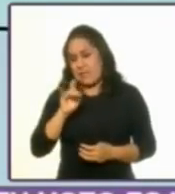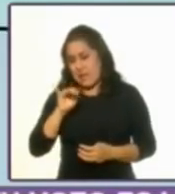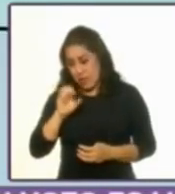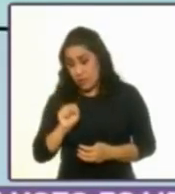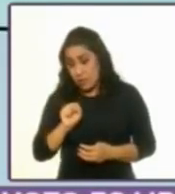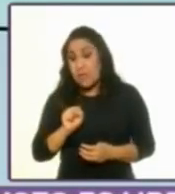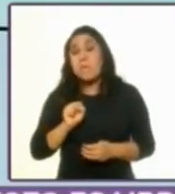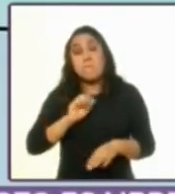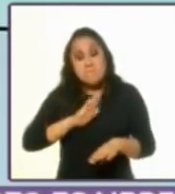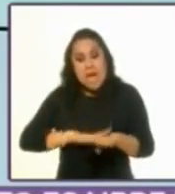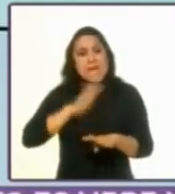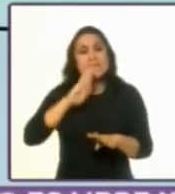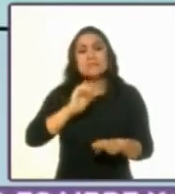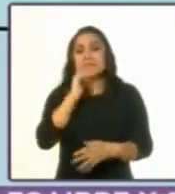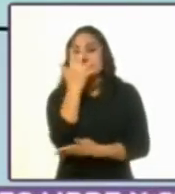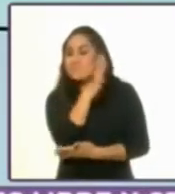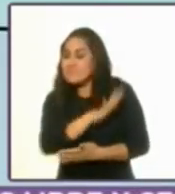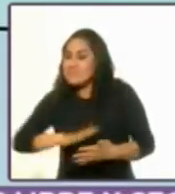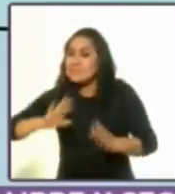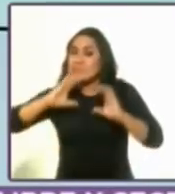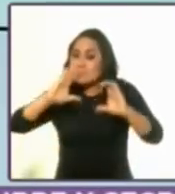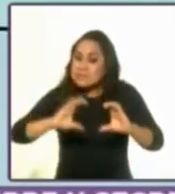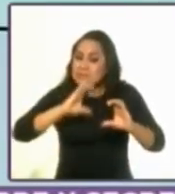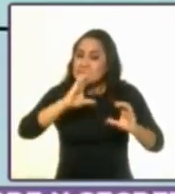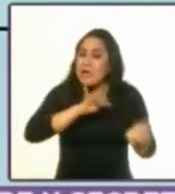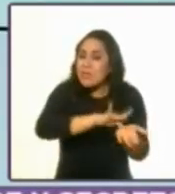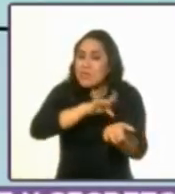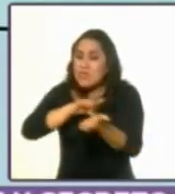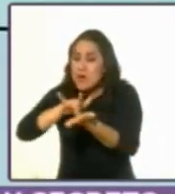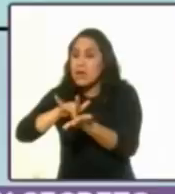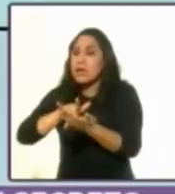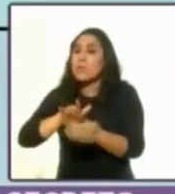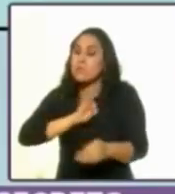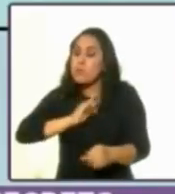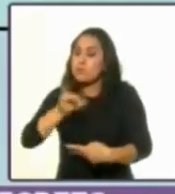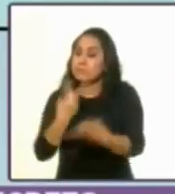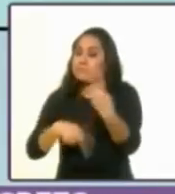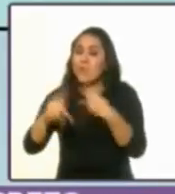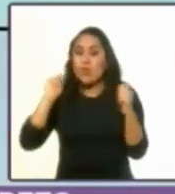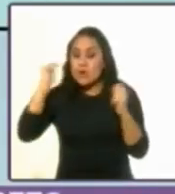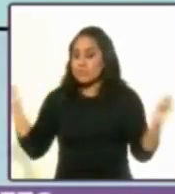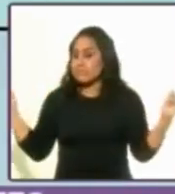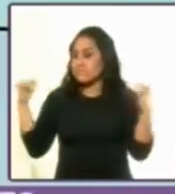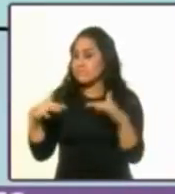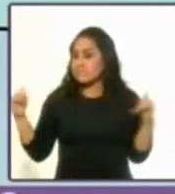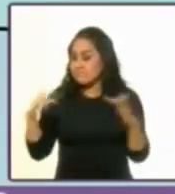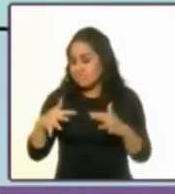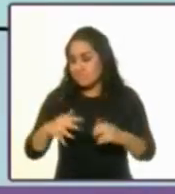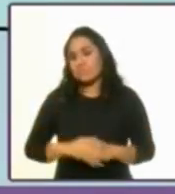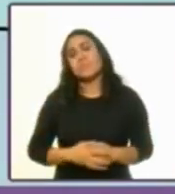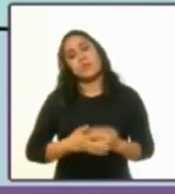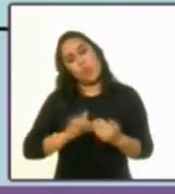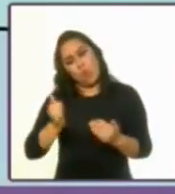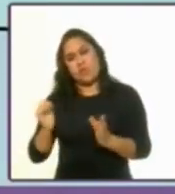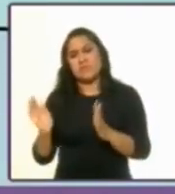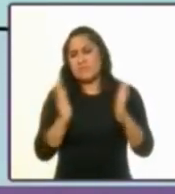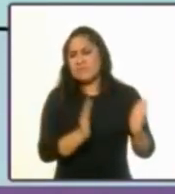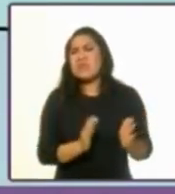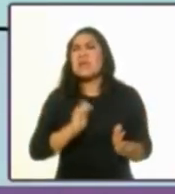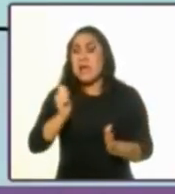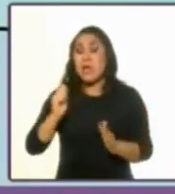mejoramos las condiciones ambientales potenciamos el turismo en la ciudad de mexico otro tema el turismo